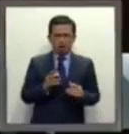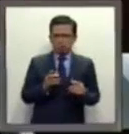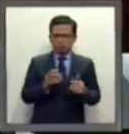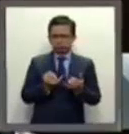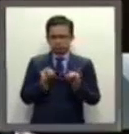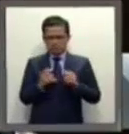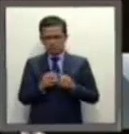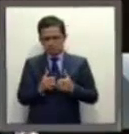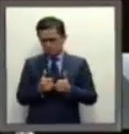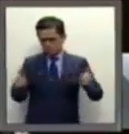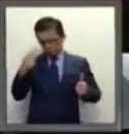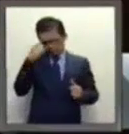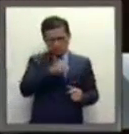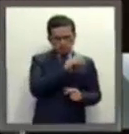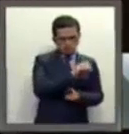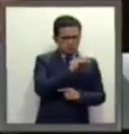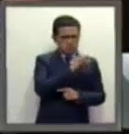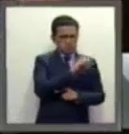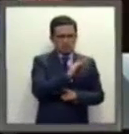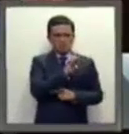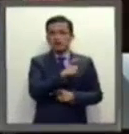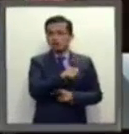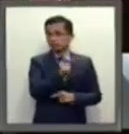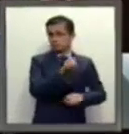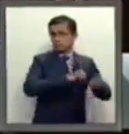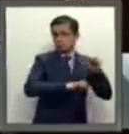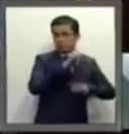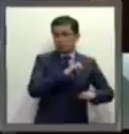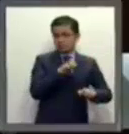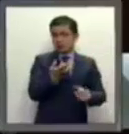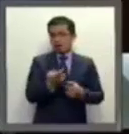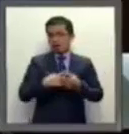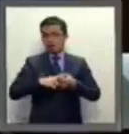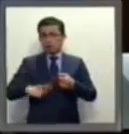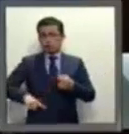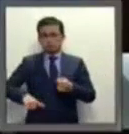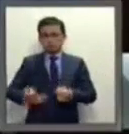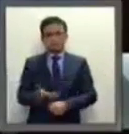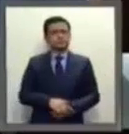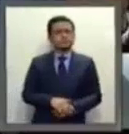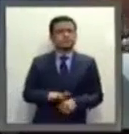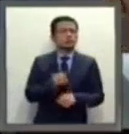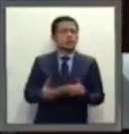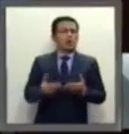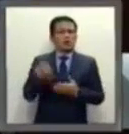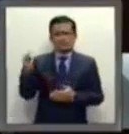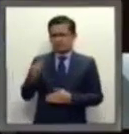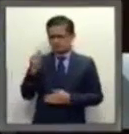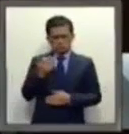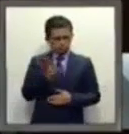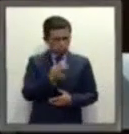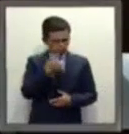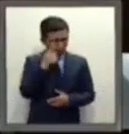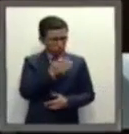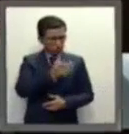económica financiera de la Comisión Federal de Electricidad como empresa del Estado. ¿Por qué la Federación va a asumir una deuda a